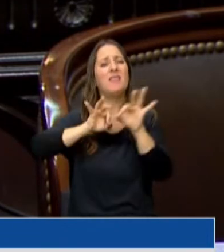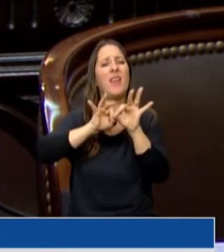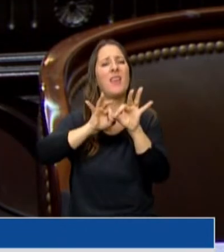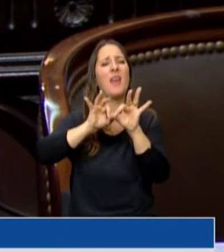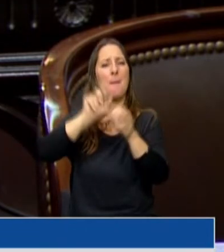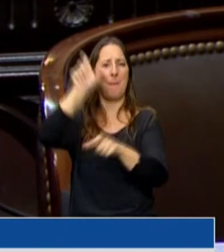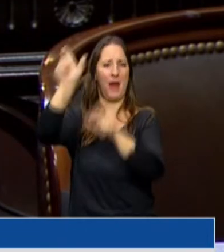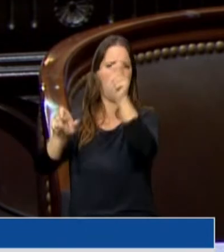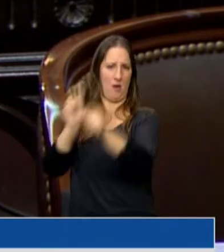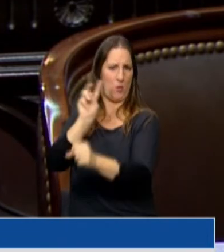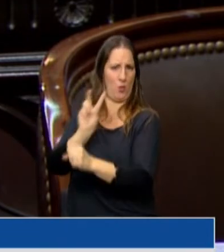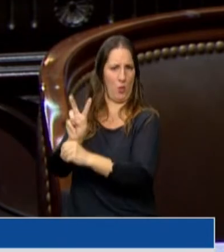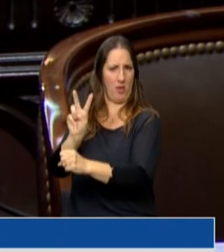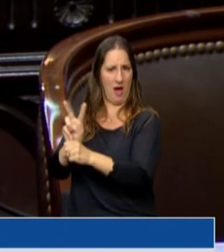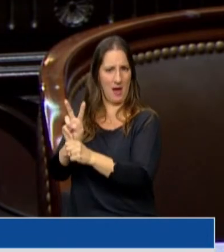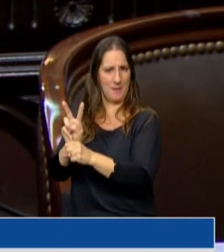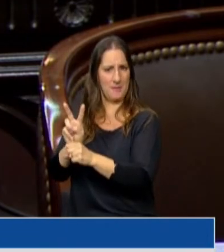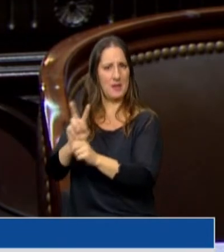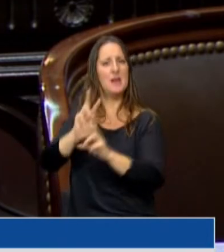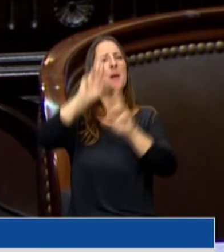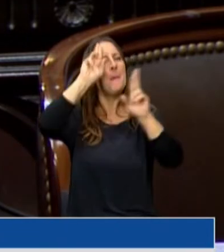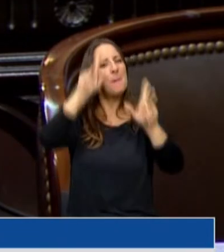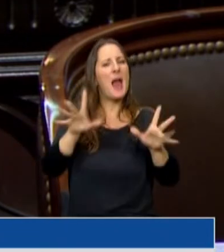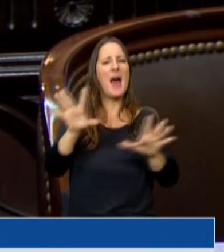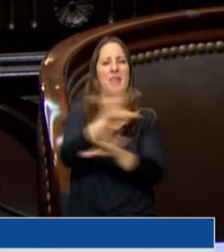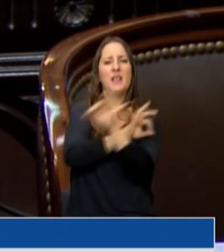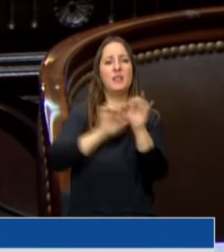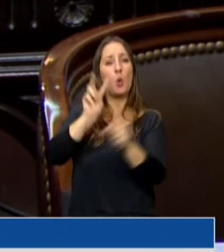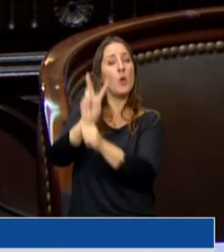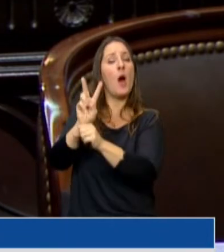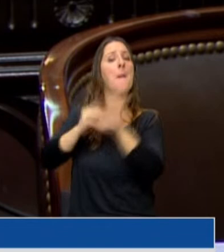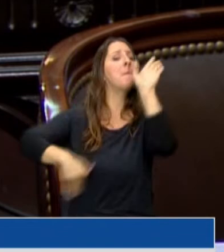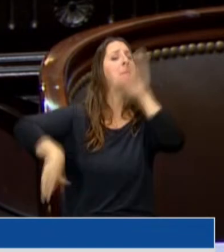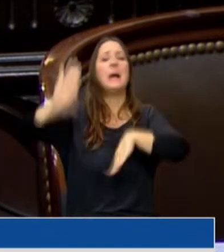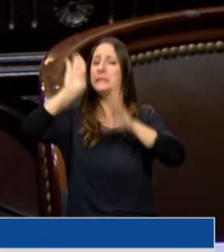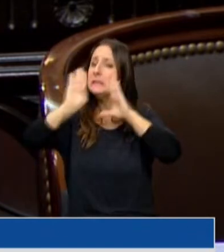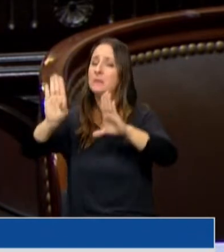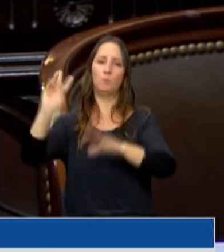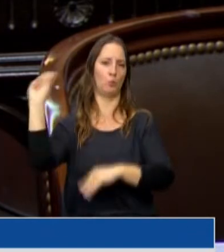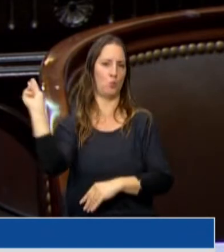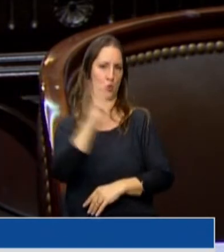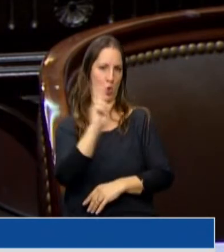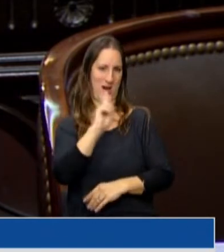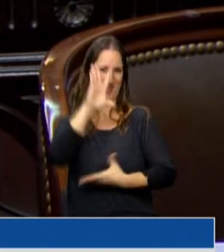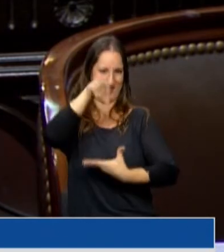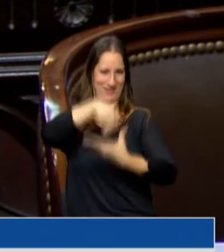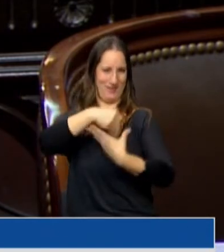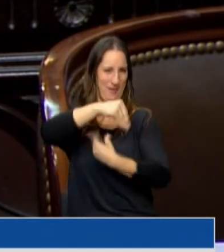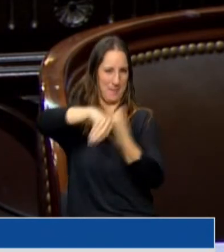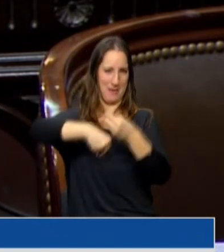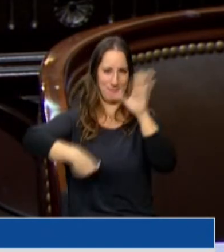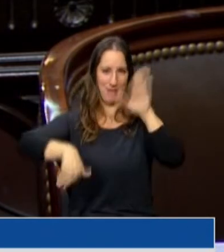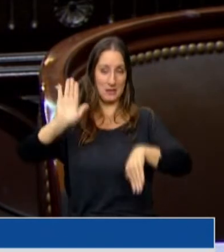¿no? Las políticas del cuidado, tarea que generalmente realizamos las mujeres en las familias, pero que